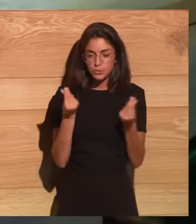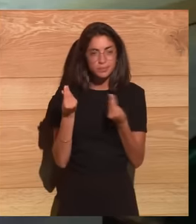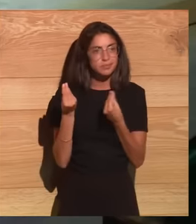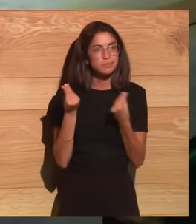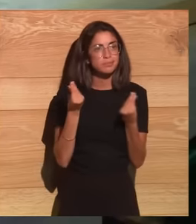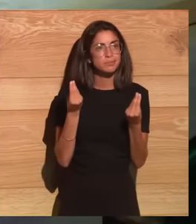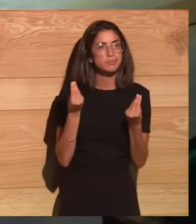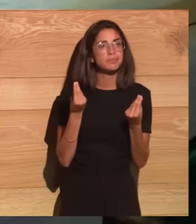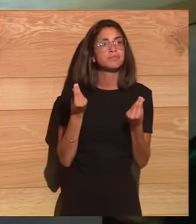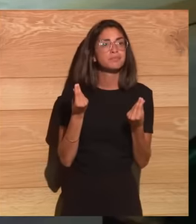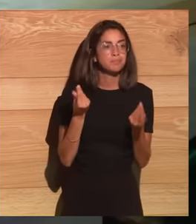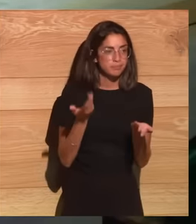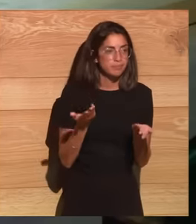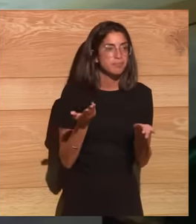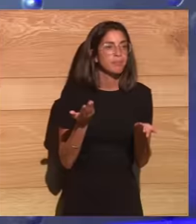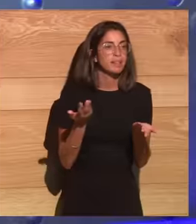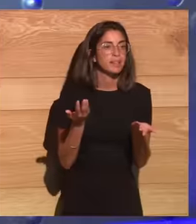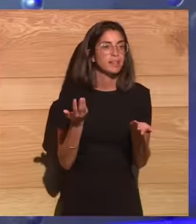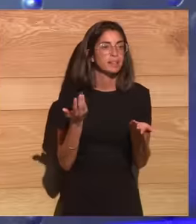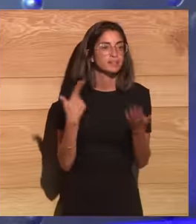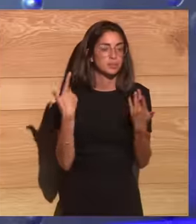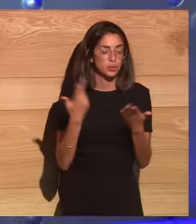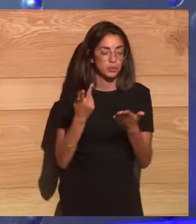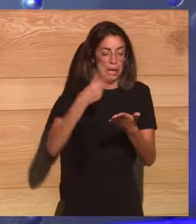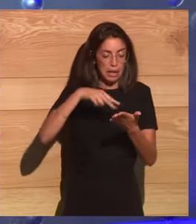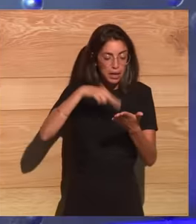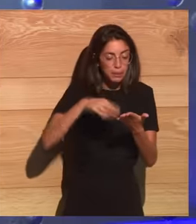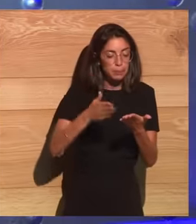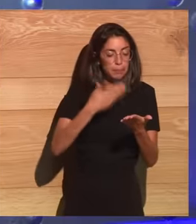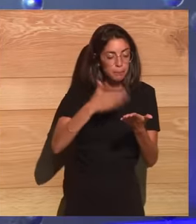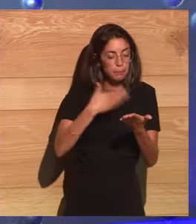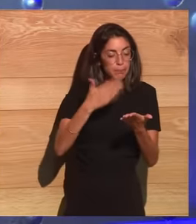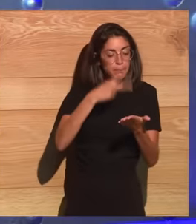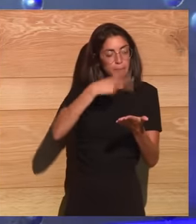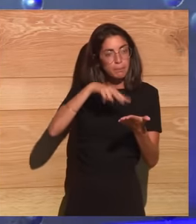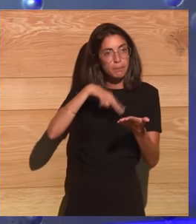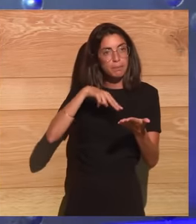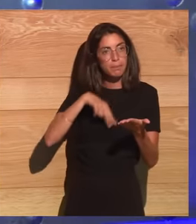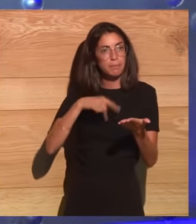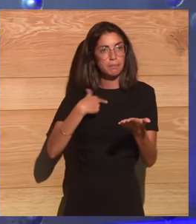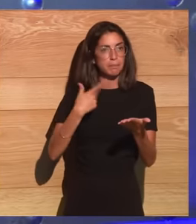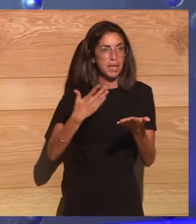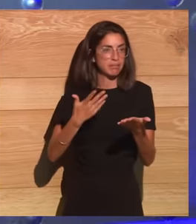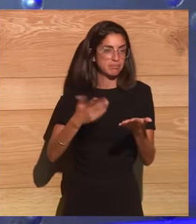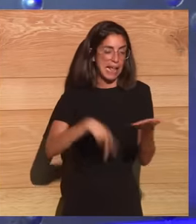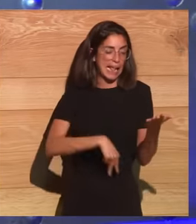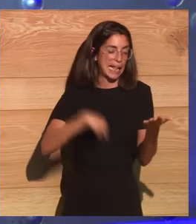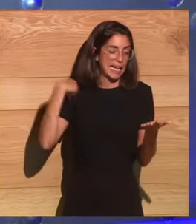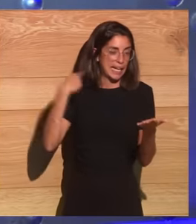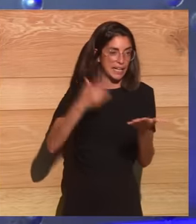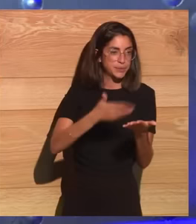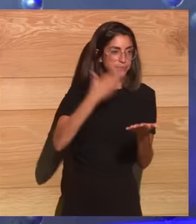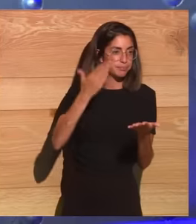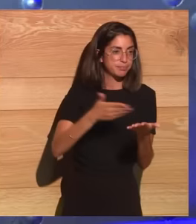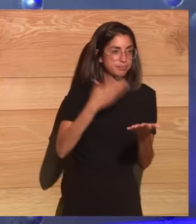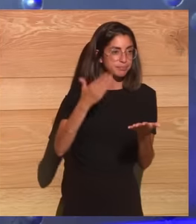Enhorabuena por tu fracaso, vale. Sí. Y entonces de pronto empieza a leerlo y algo, grosso modo, ¿eh? Si